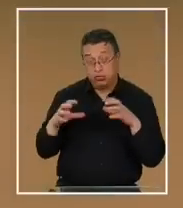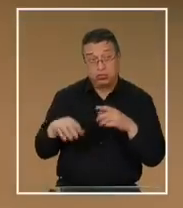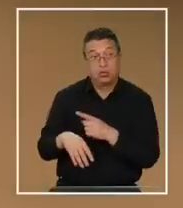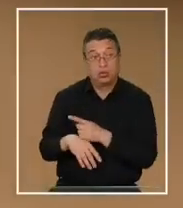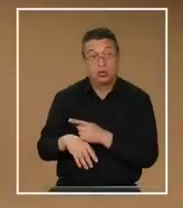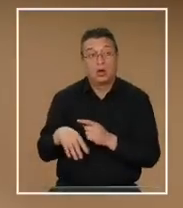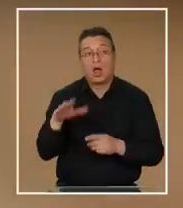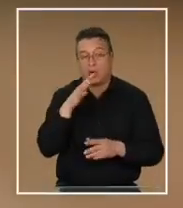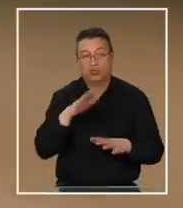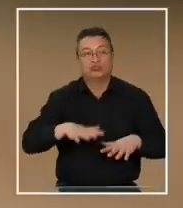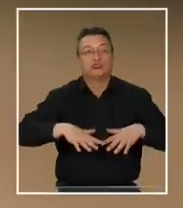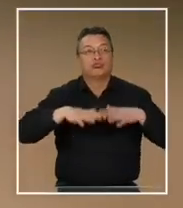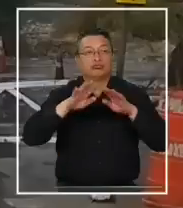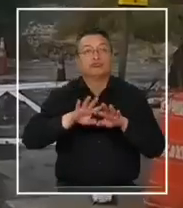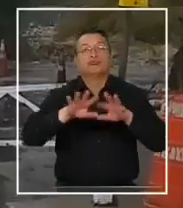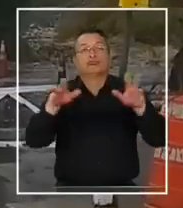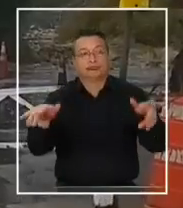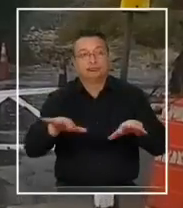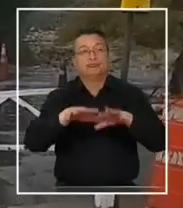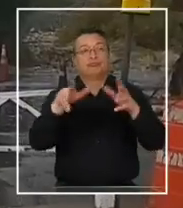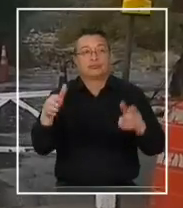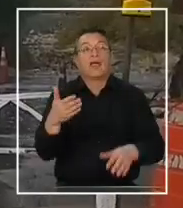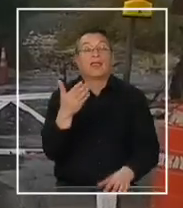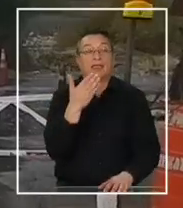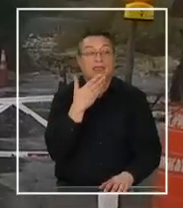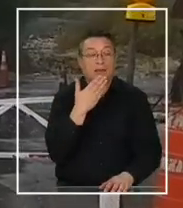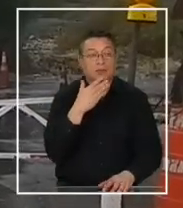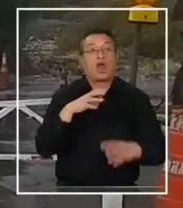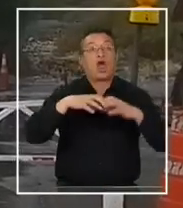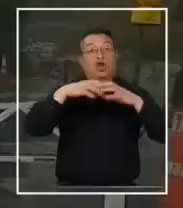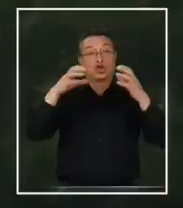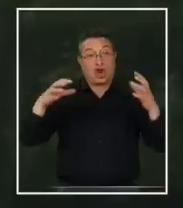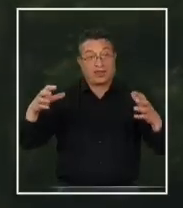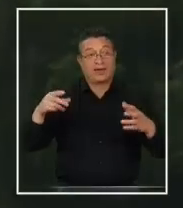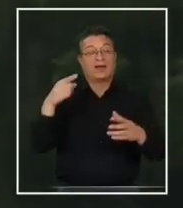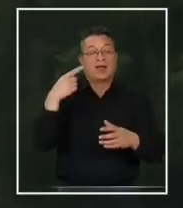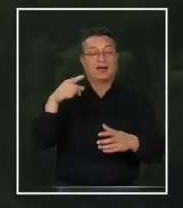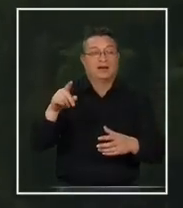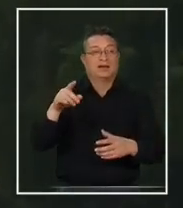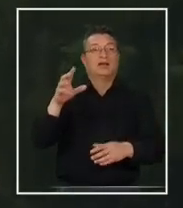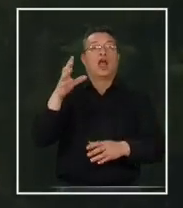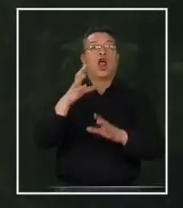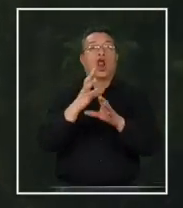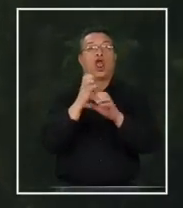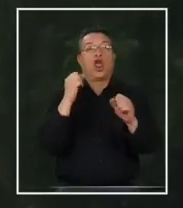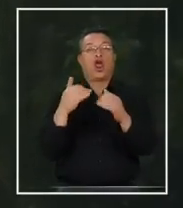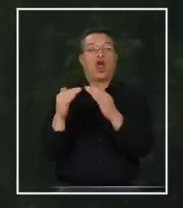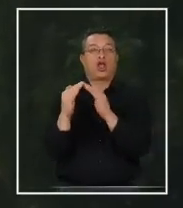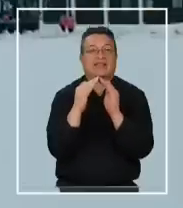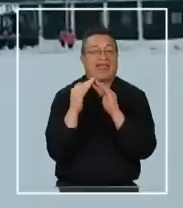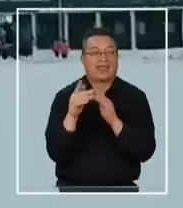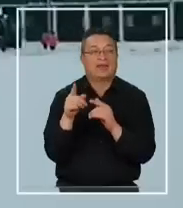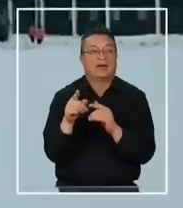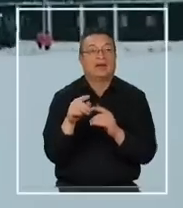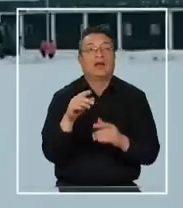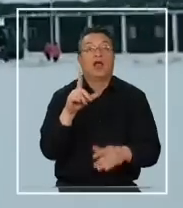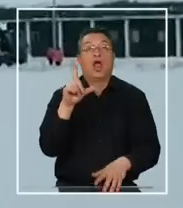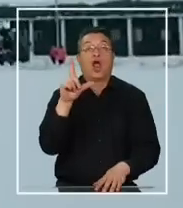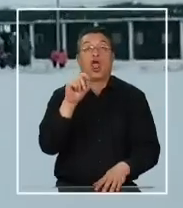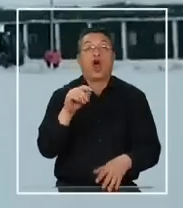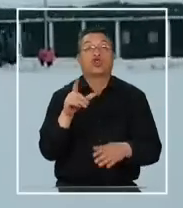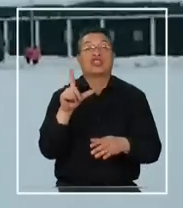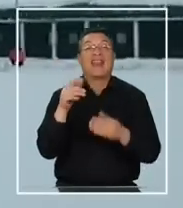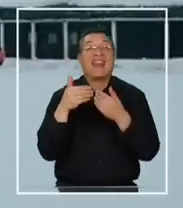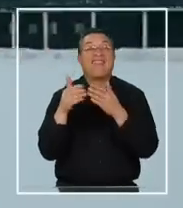generaron anegamientos y desbordes, al igual que en la zona cordillerana de la provincia de los Andes. El paso Los Libertadores se